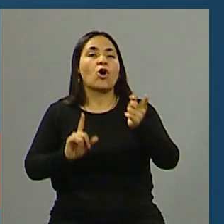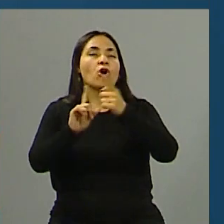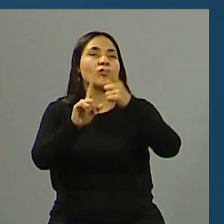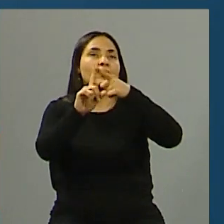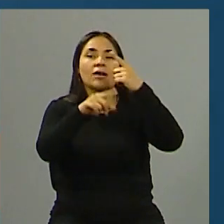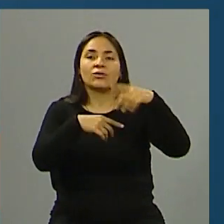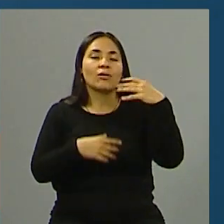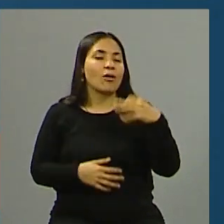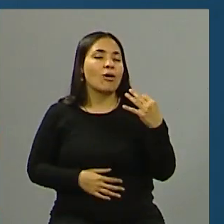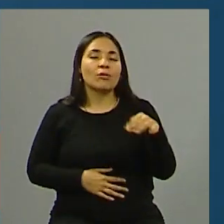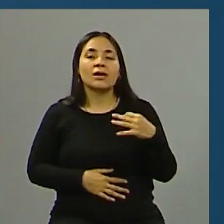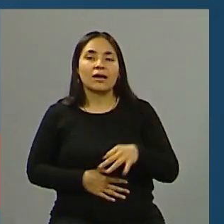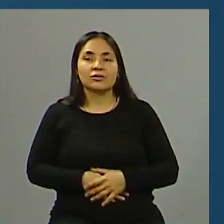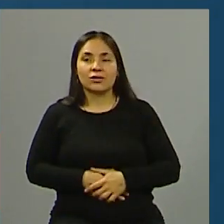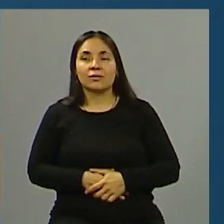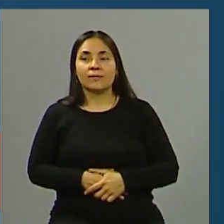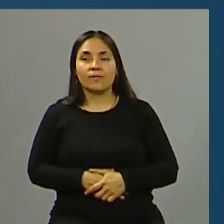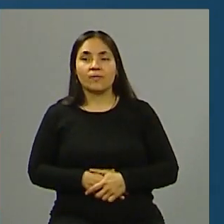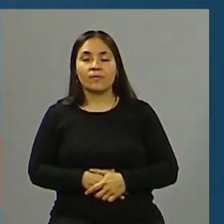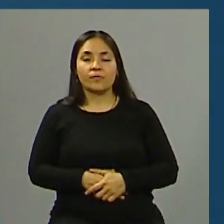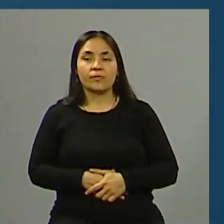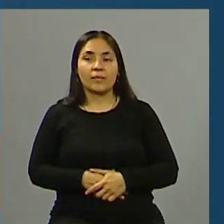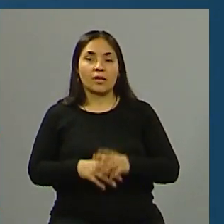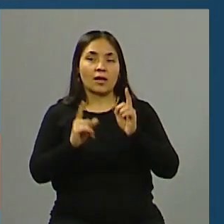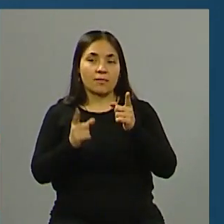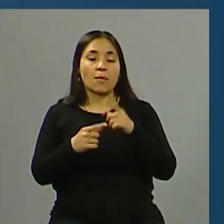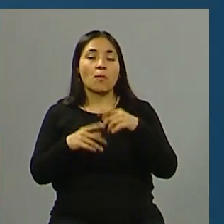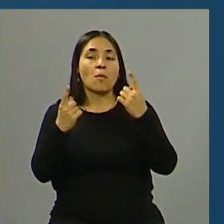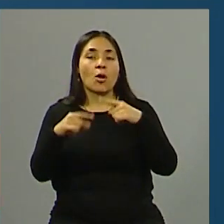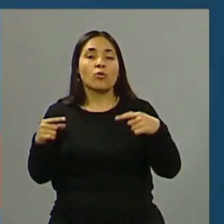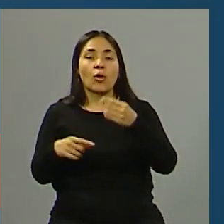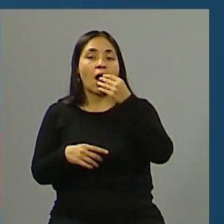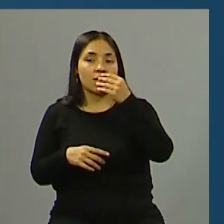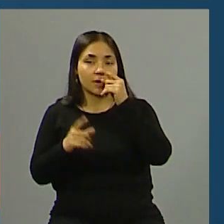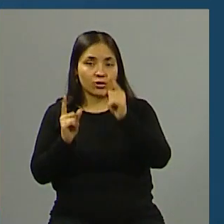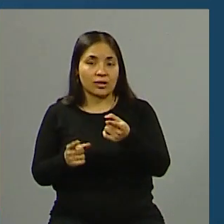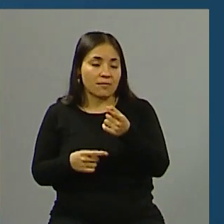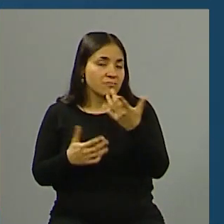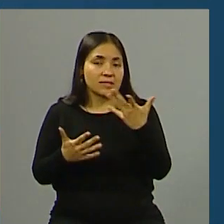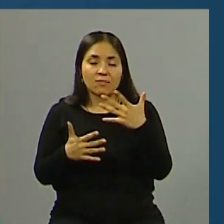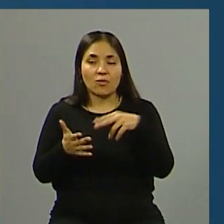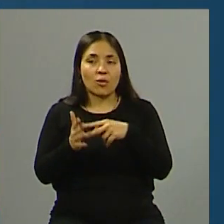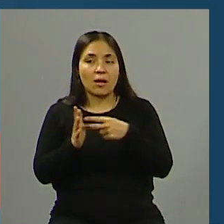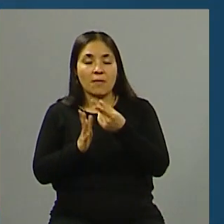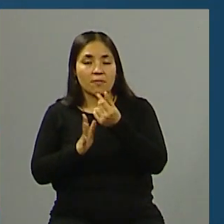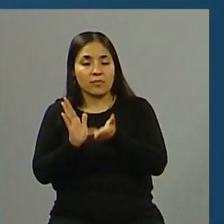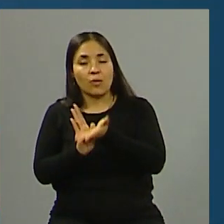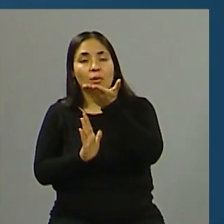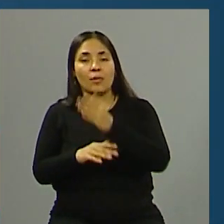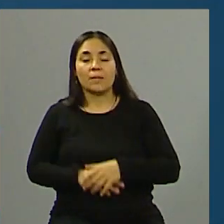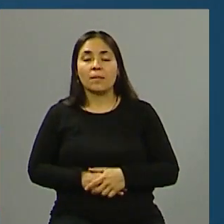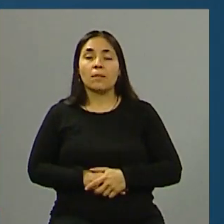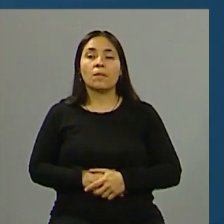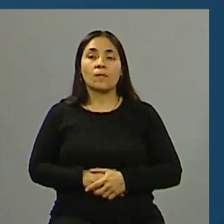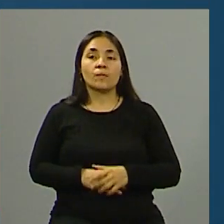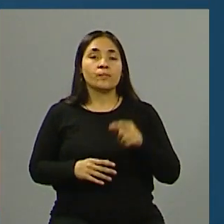también impacta inclusive en productos de alimentos, ¿no? Hablando del impacto, ¿no?, de esta situación